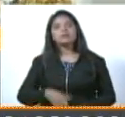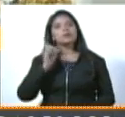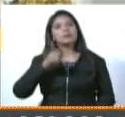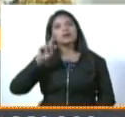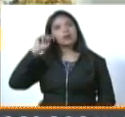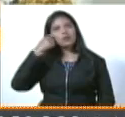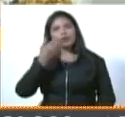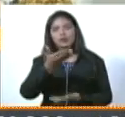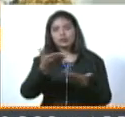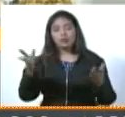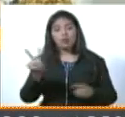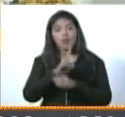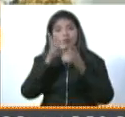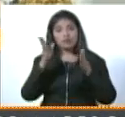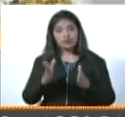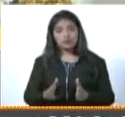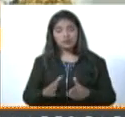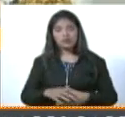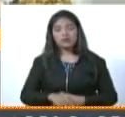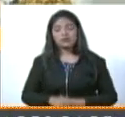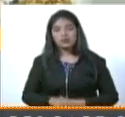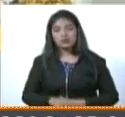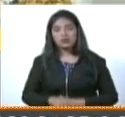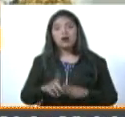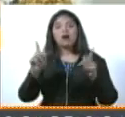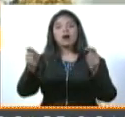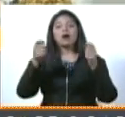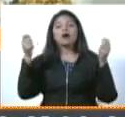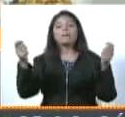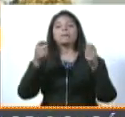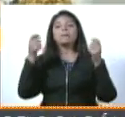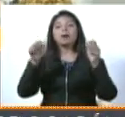recordarles a todas las venezolanas y los venezolanos. La campaña